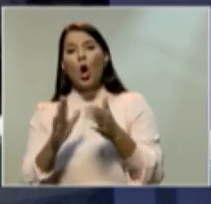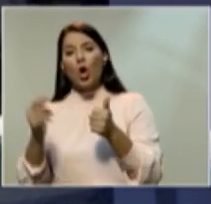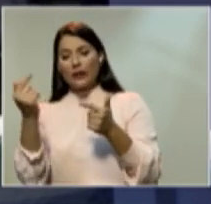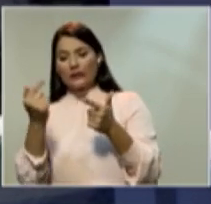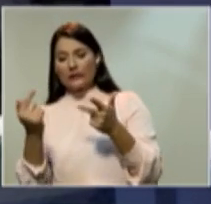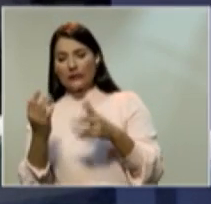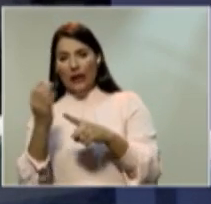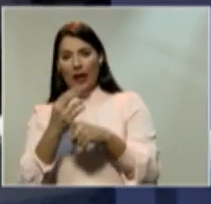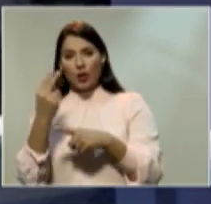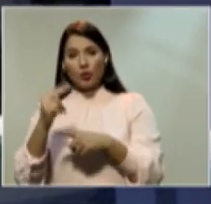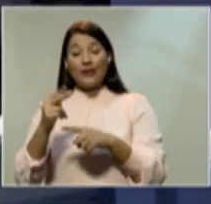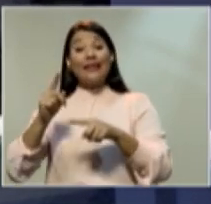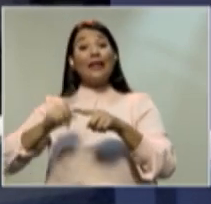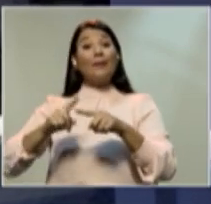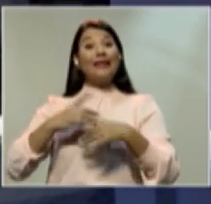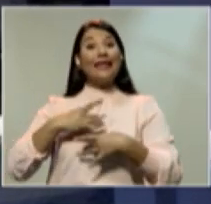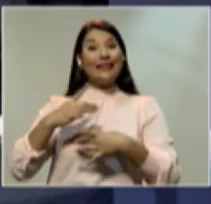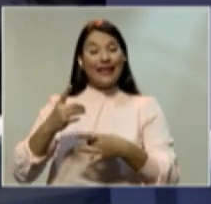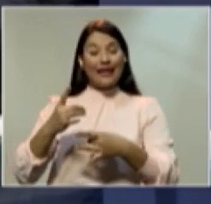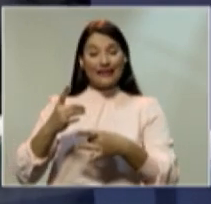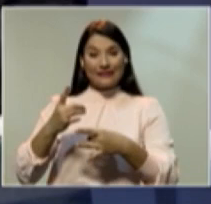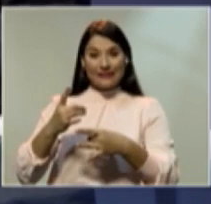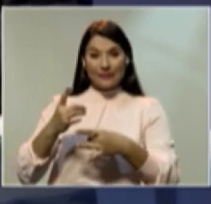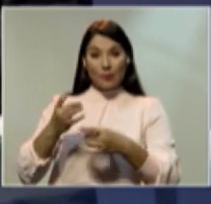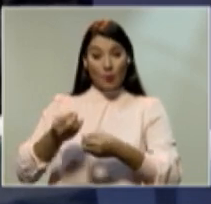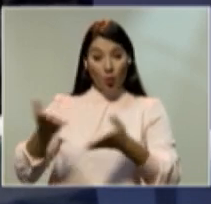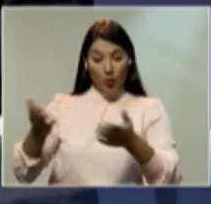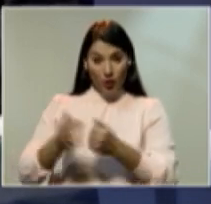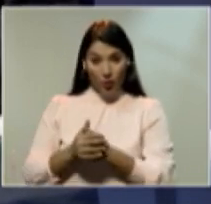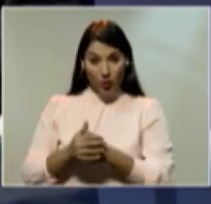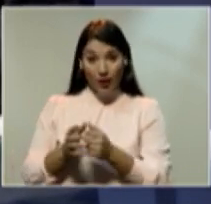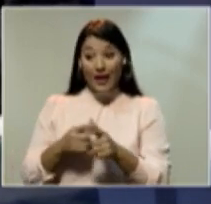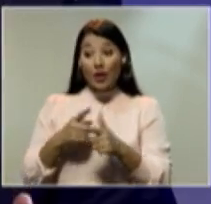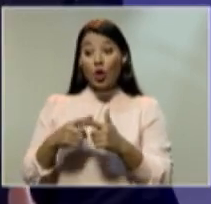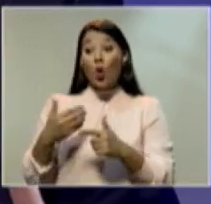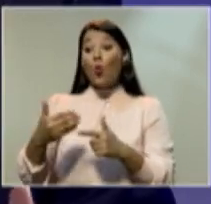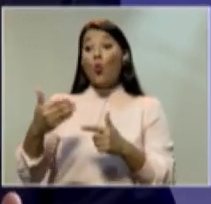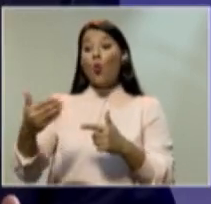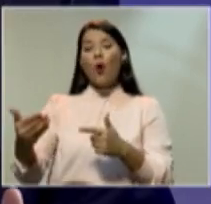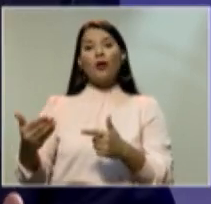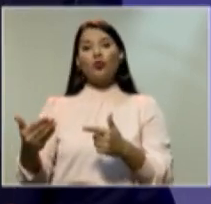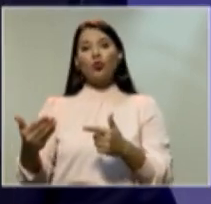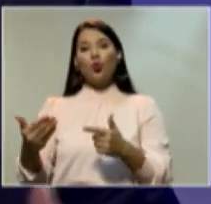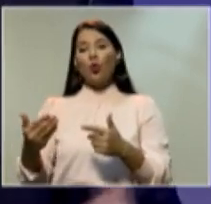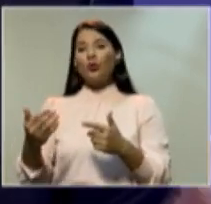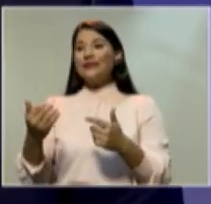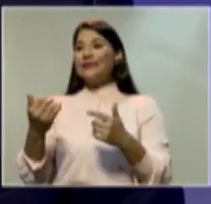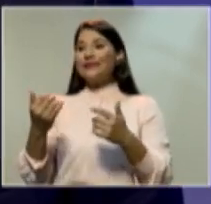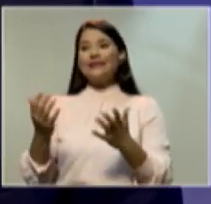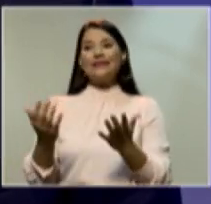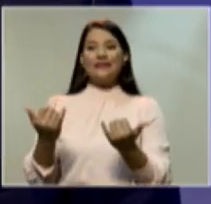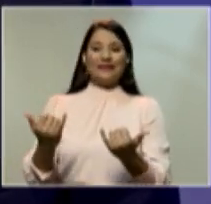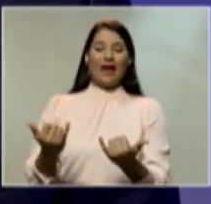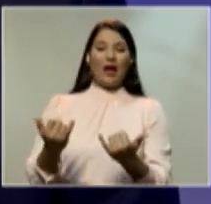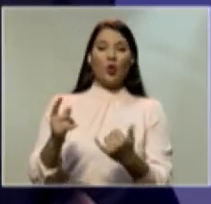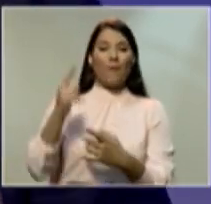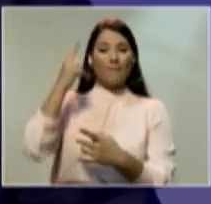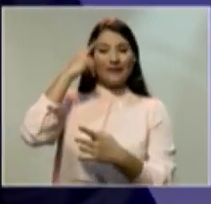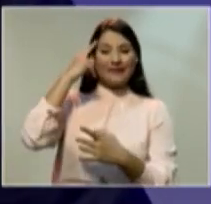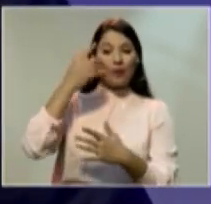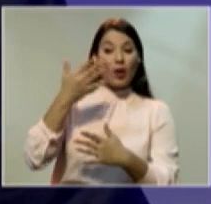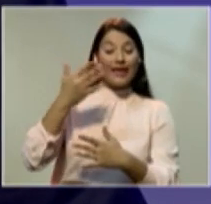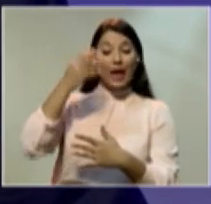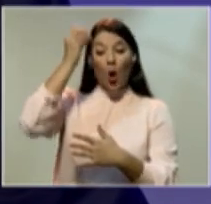periodista. En el momento en el que el criterio deja de ser el interés público y se convierte en lo